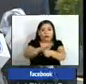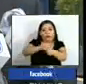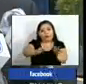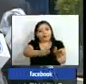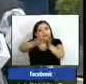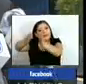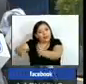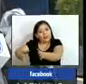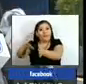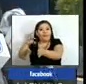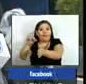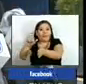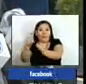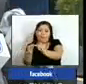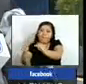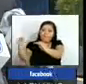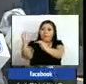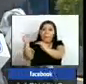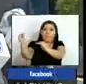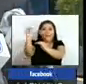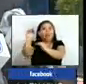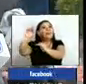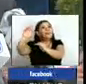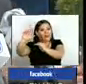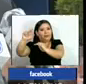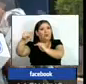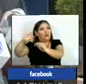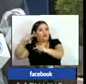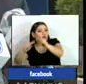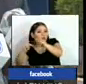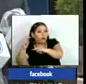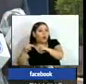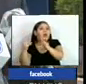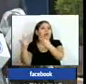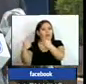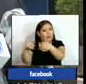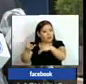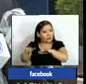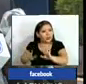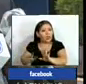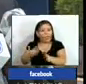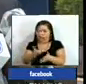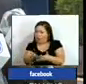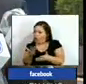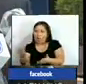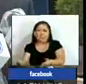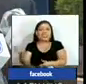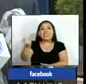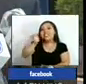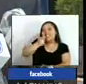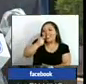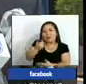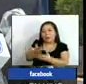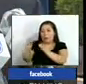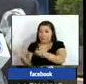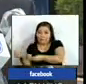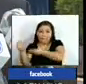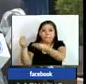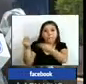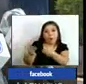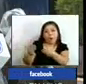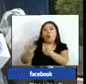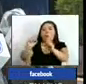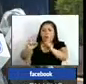edificio de tres niveles que estamos construyendo, y ya trasladamos parte de la perfilería metálica para poder comenzar con